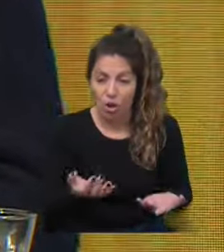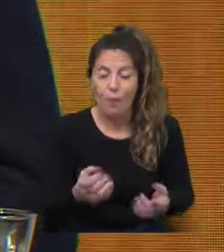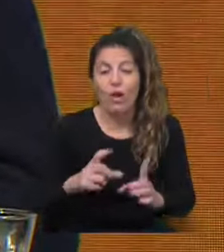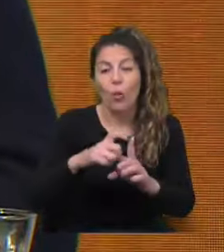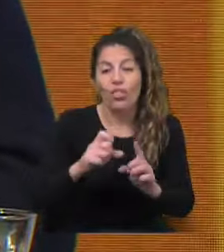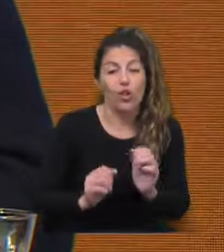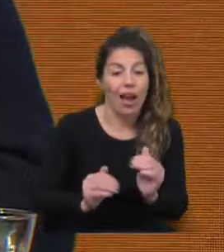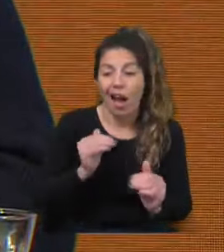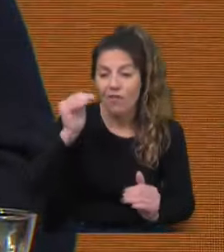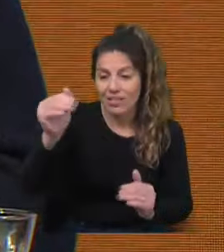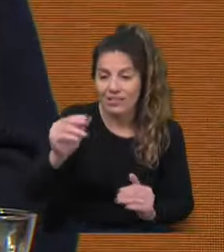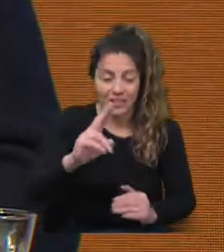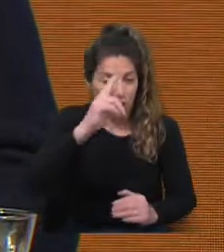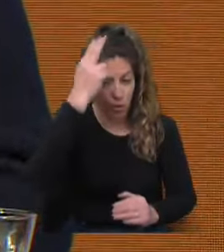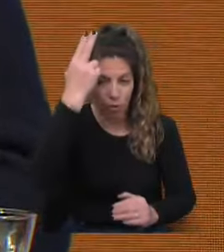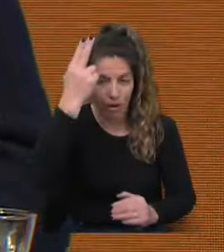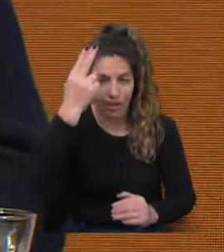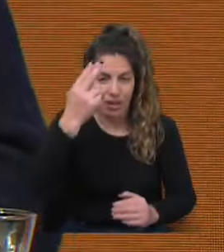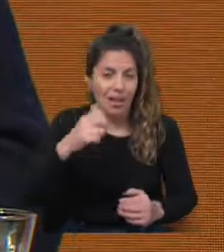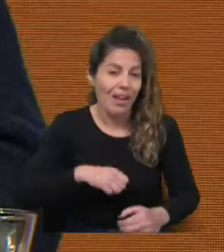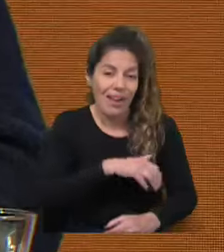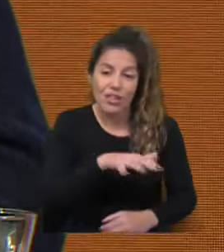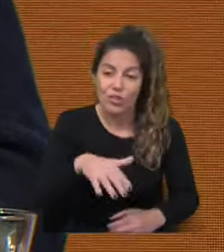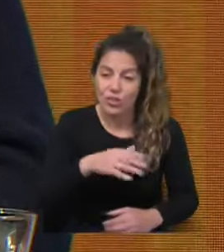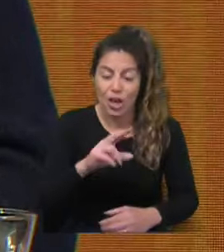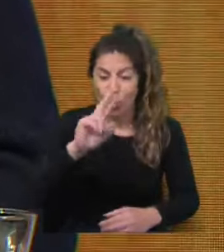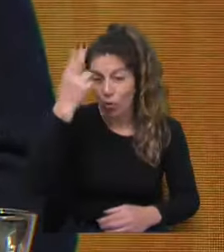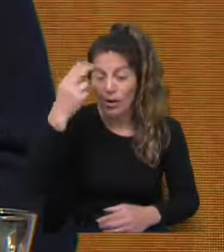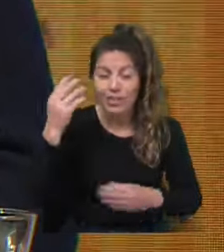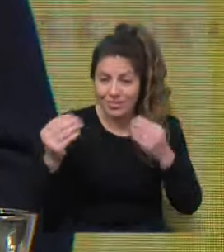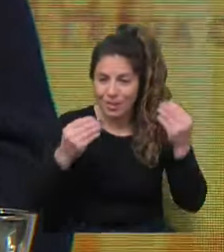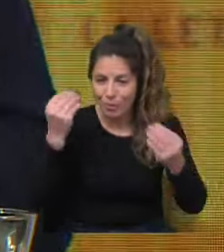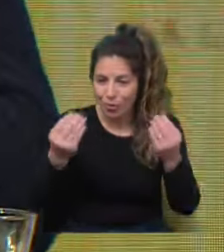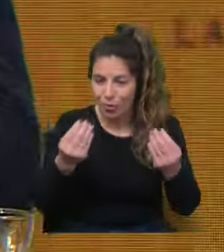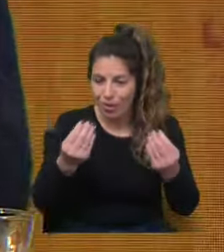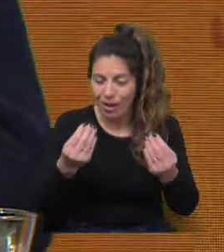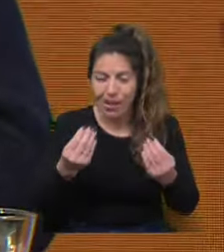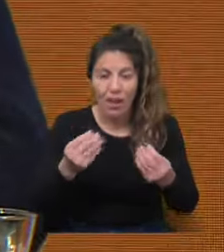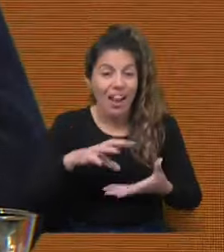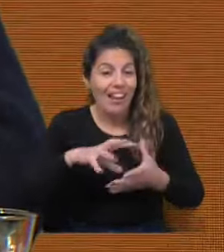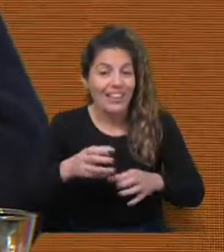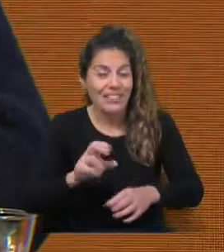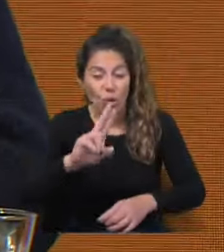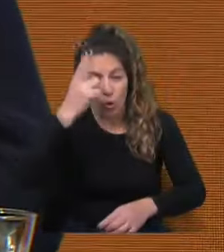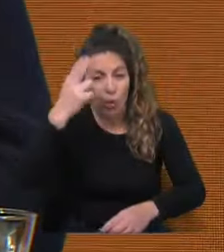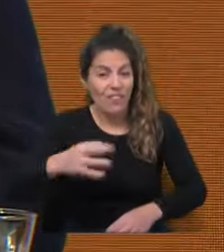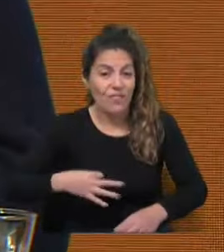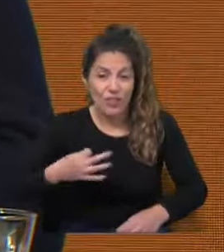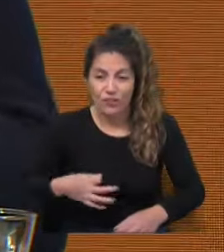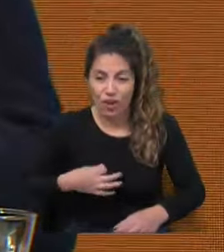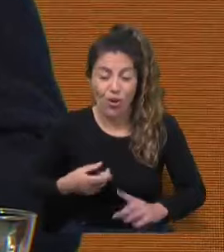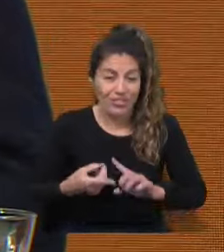dólar salta en el Uruguay, la sociedad uruguaya se preocupa, porque las crisis que el Uruguay vivió